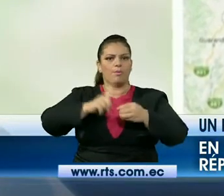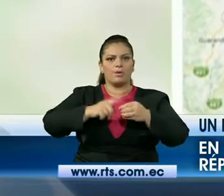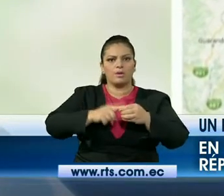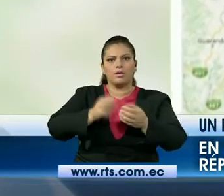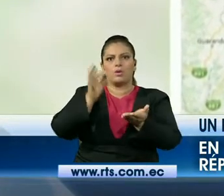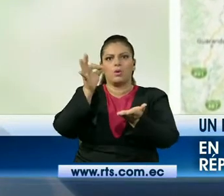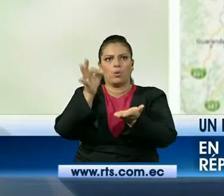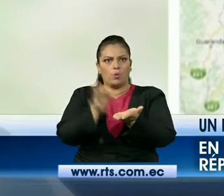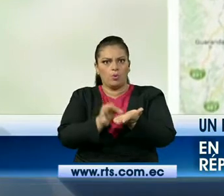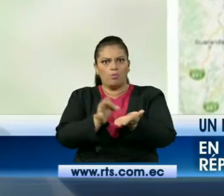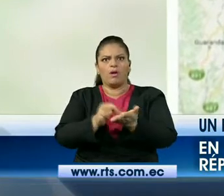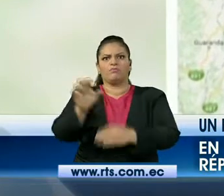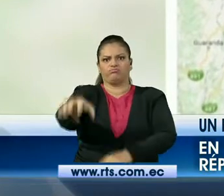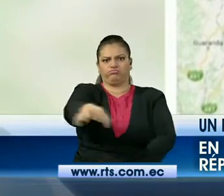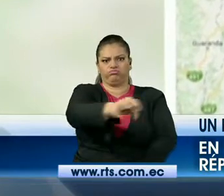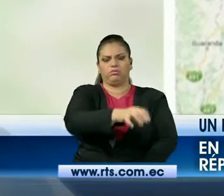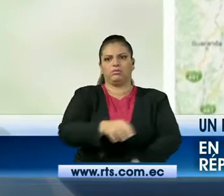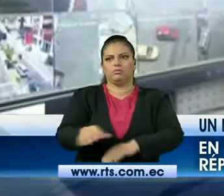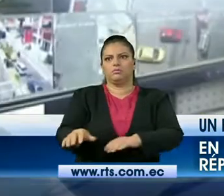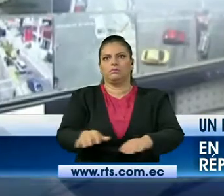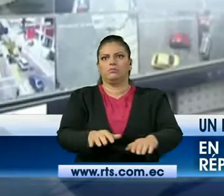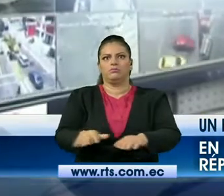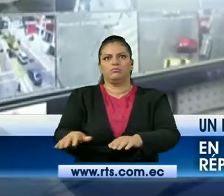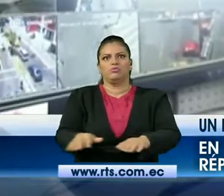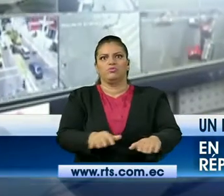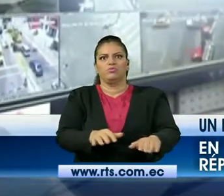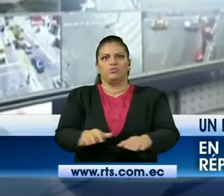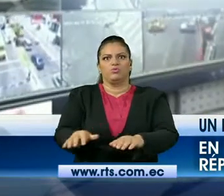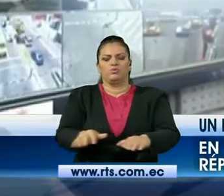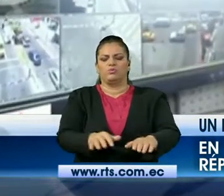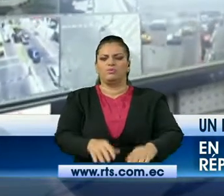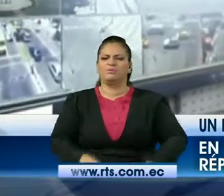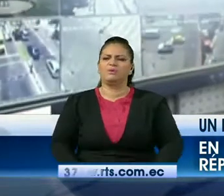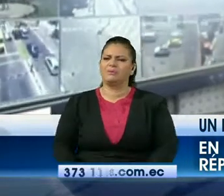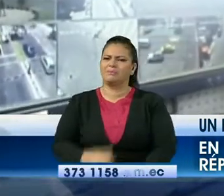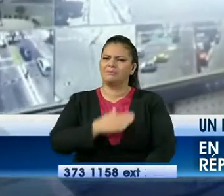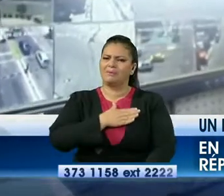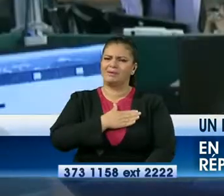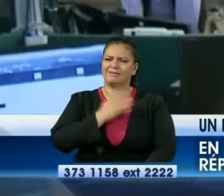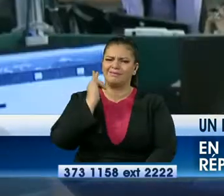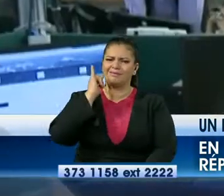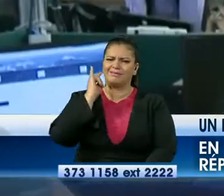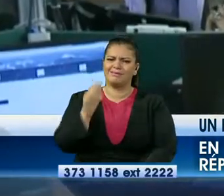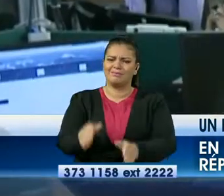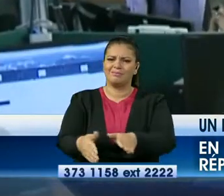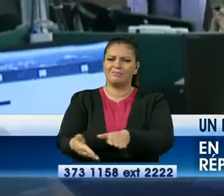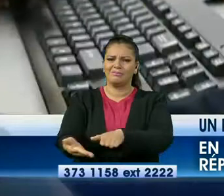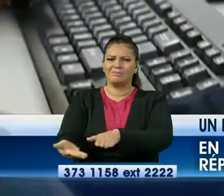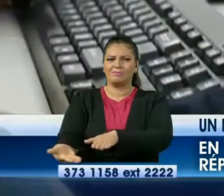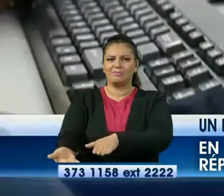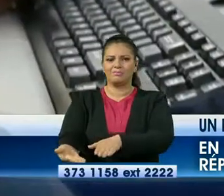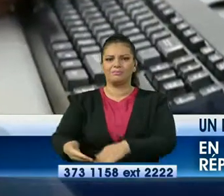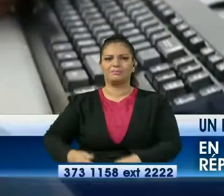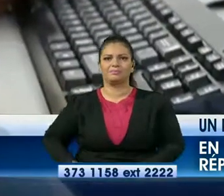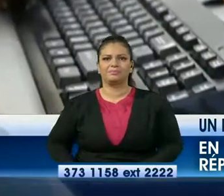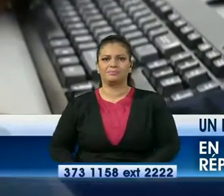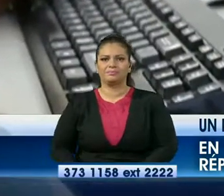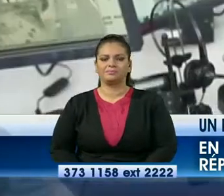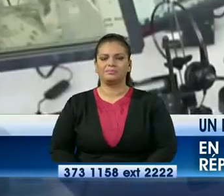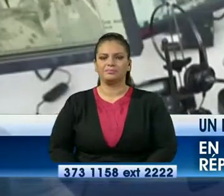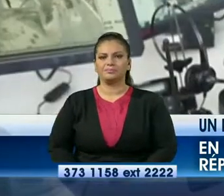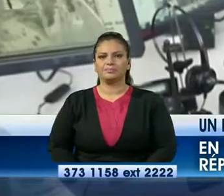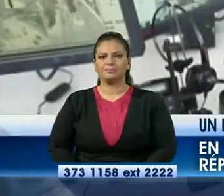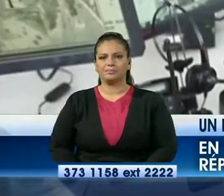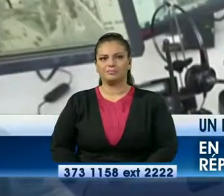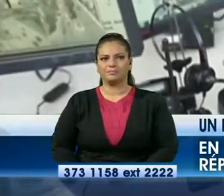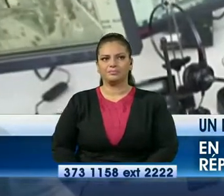hecho lamentable, penoso en todo caso, que como consecuencia de estos movimientos telúricos